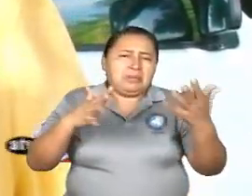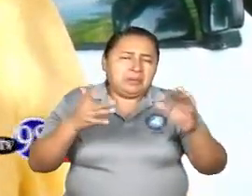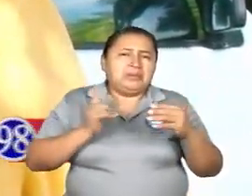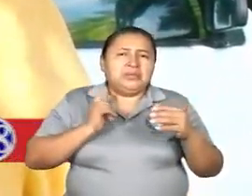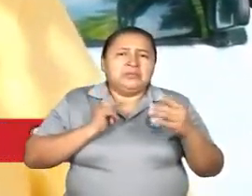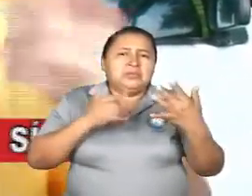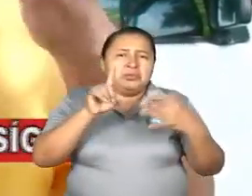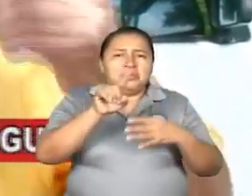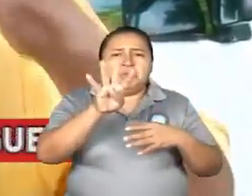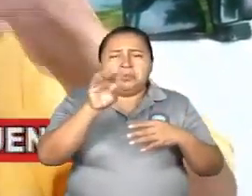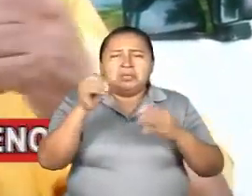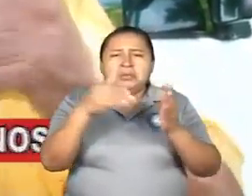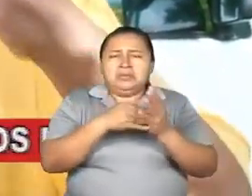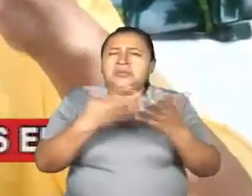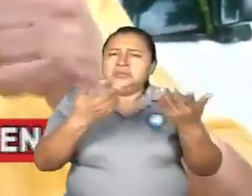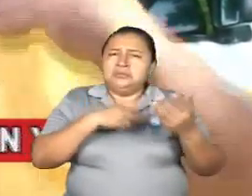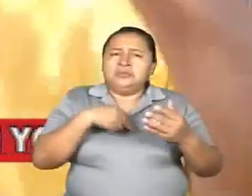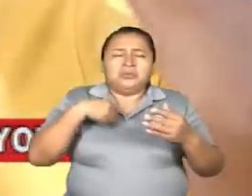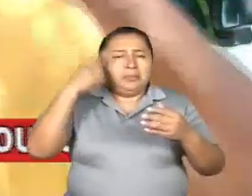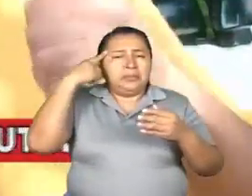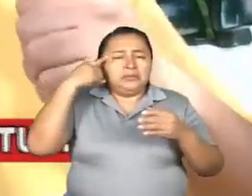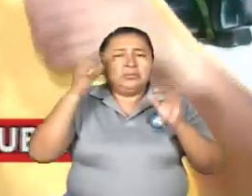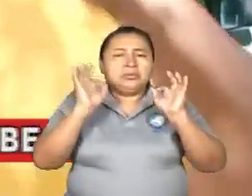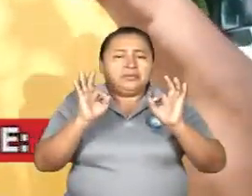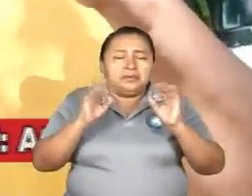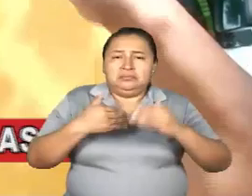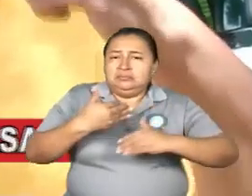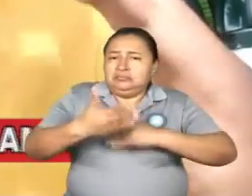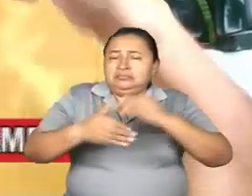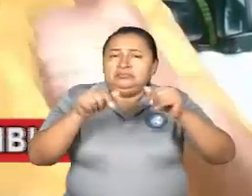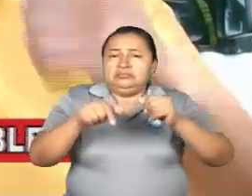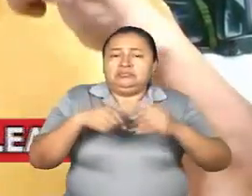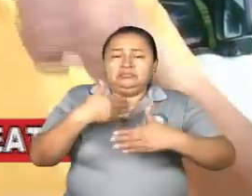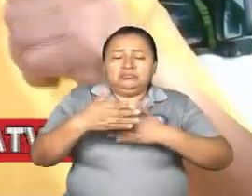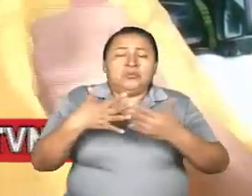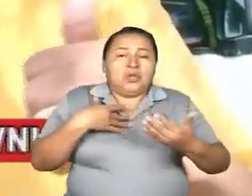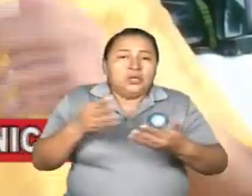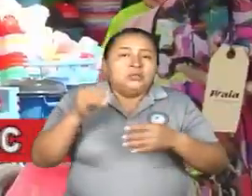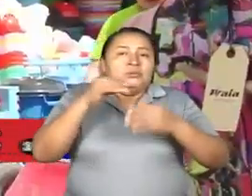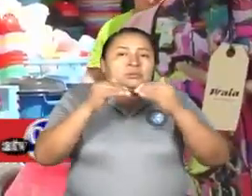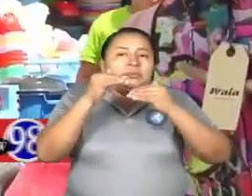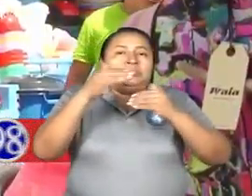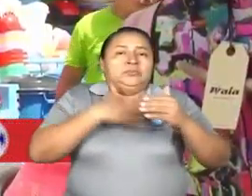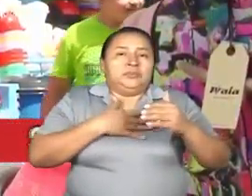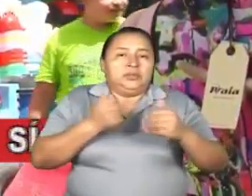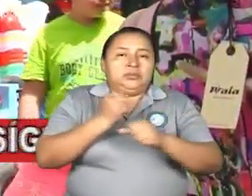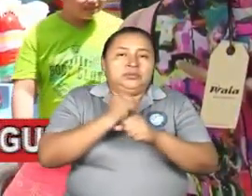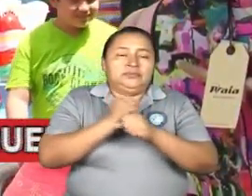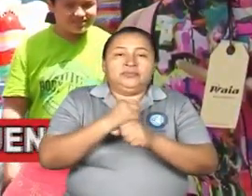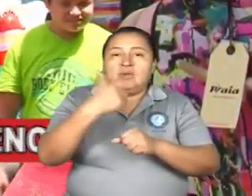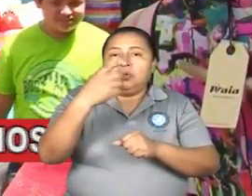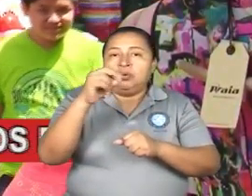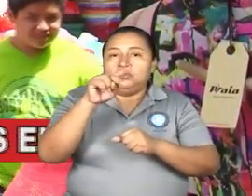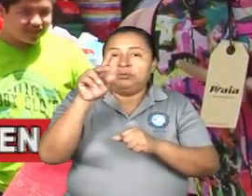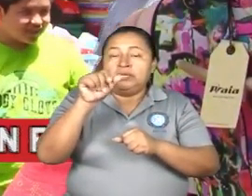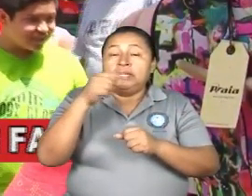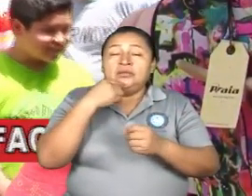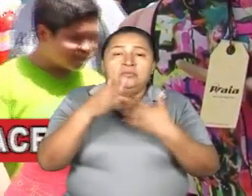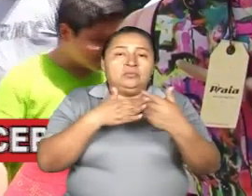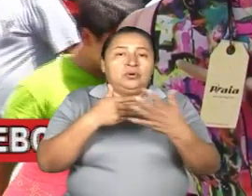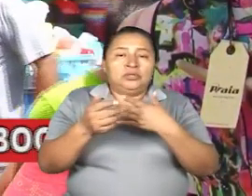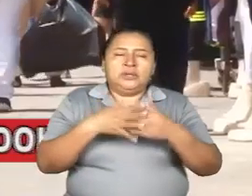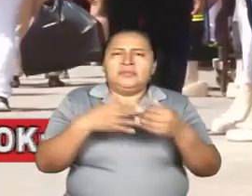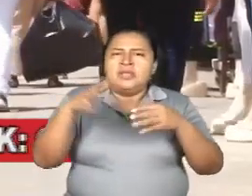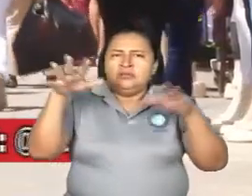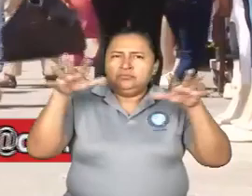tenemos 140 mil. Entonces nosotros creemos de que vamos en una recuperación bastante grande. González señaló que a pesar del fenómeno de baja